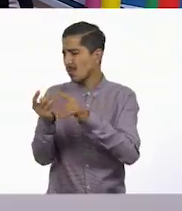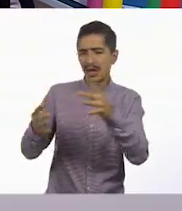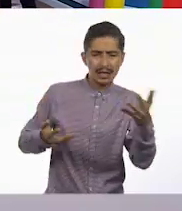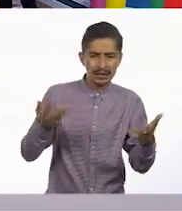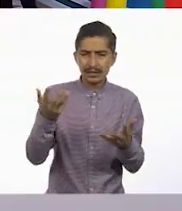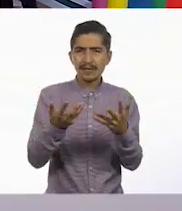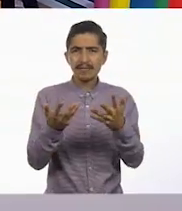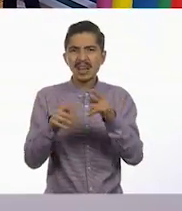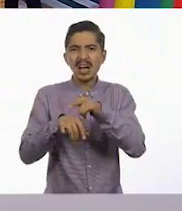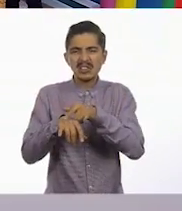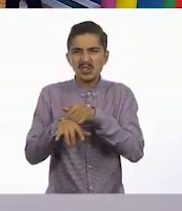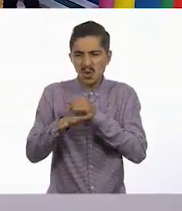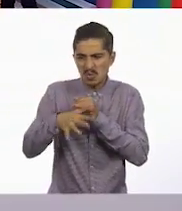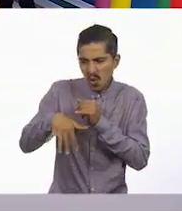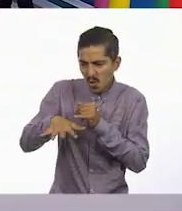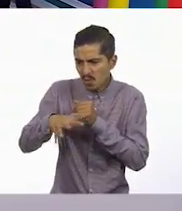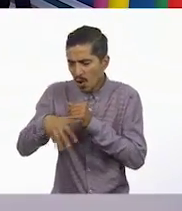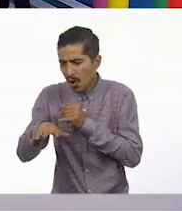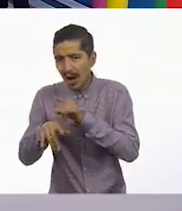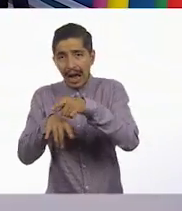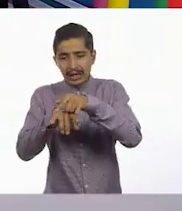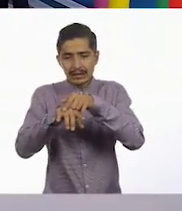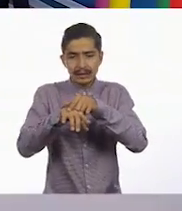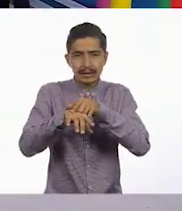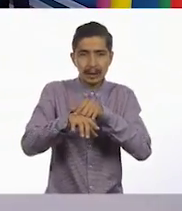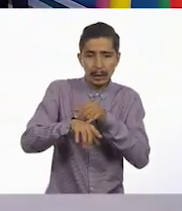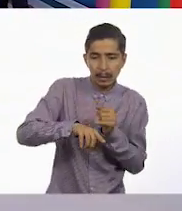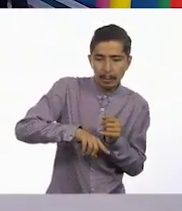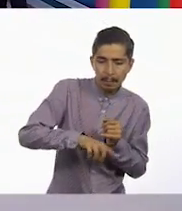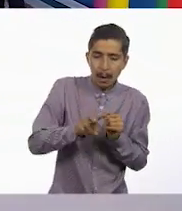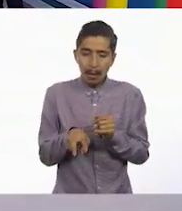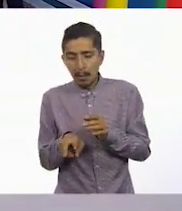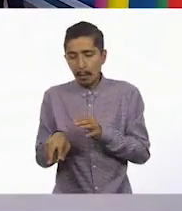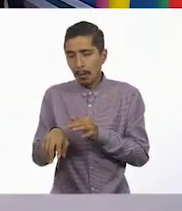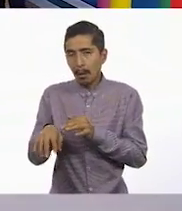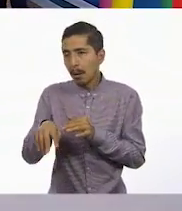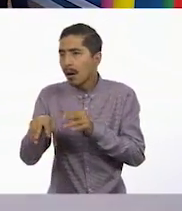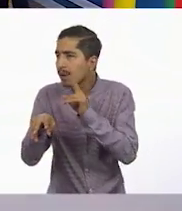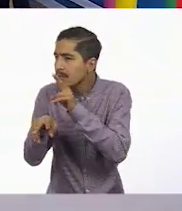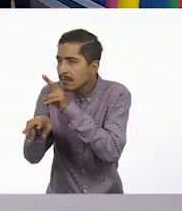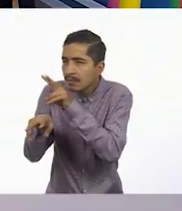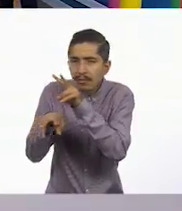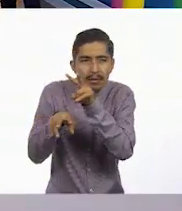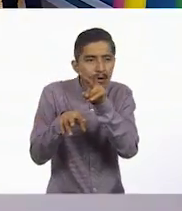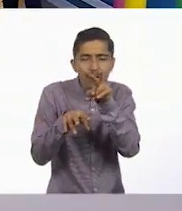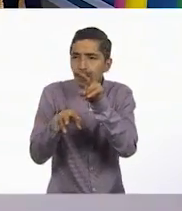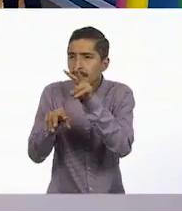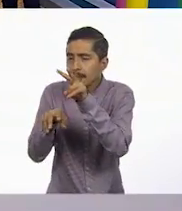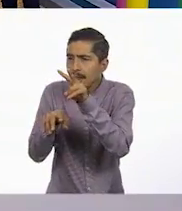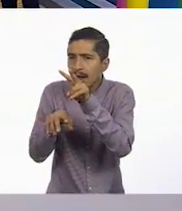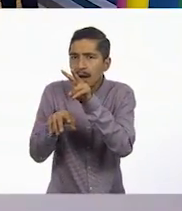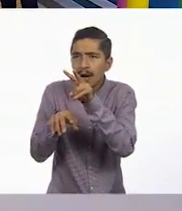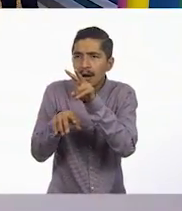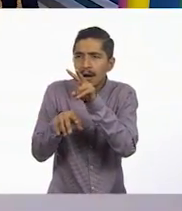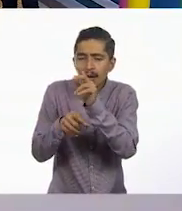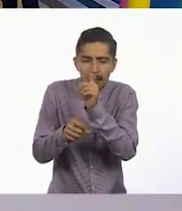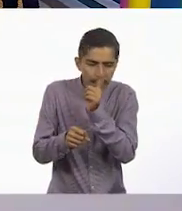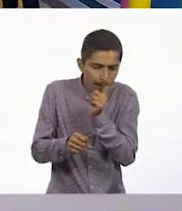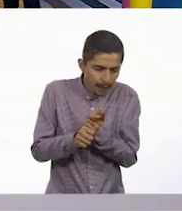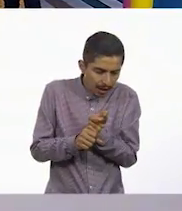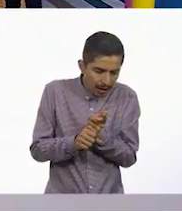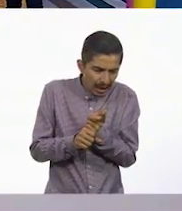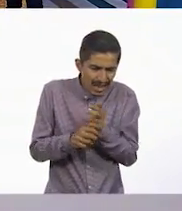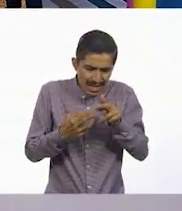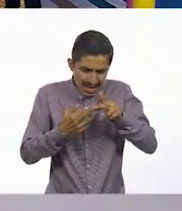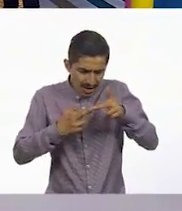calcetín lo iba a averiguar. Se sale entonces el calcetín siguiendo poco a poco y descubre que tiene deshilachado un hilo